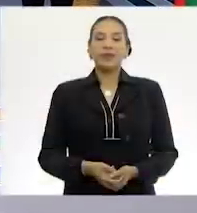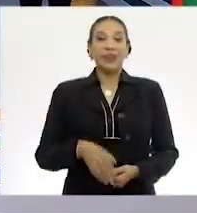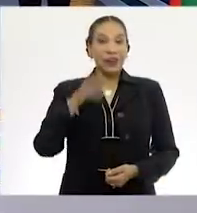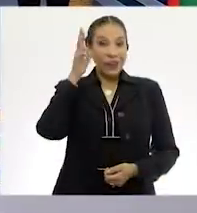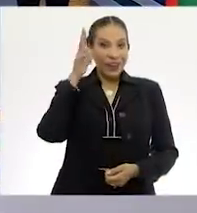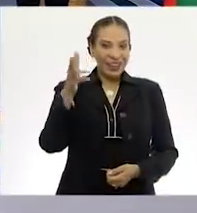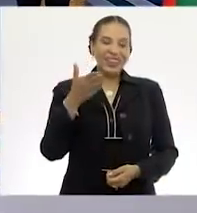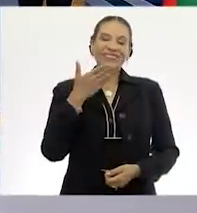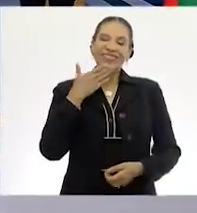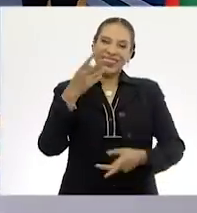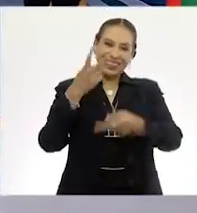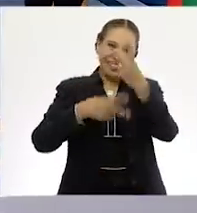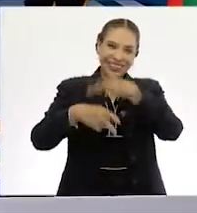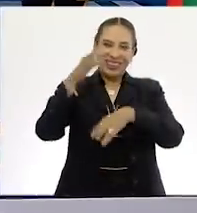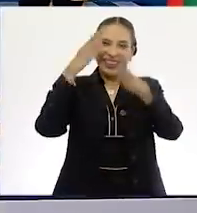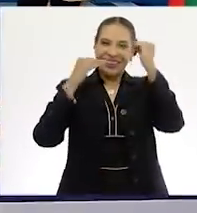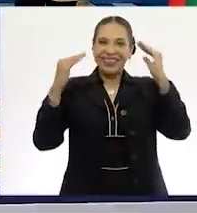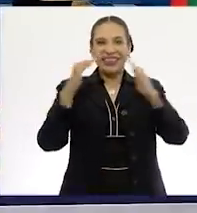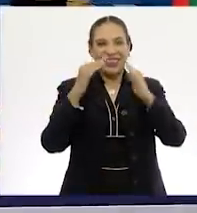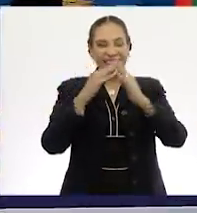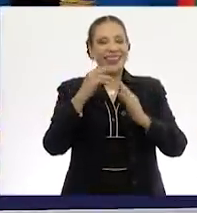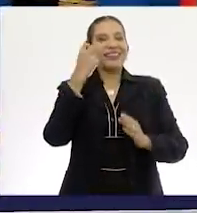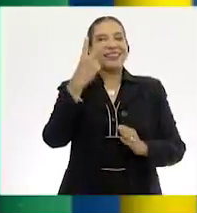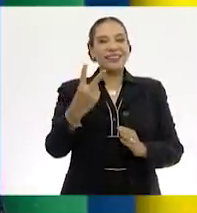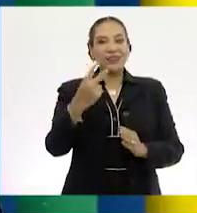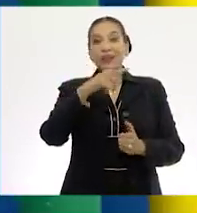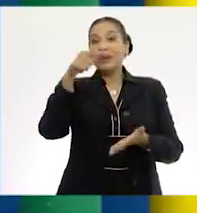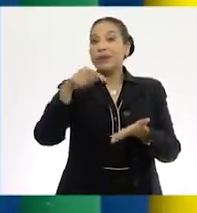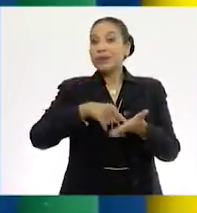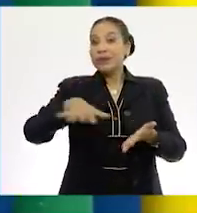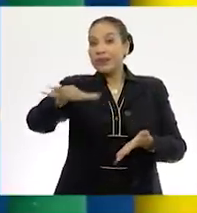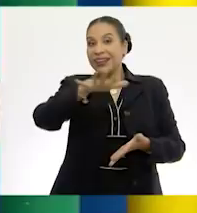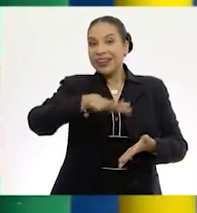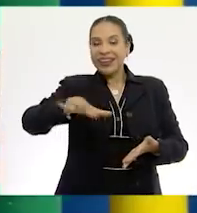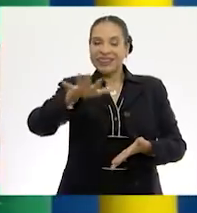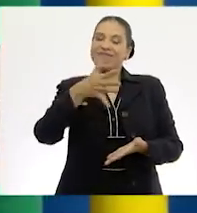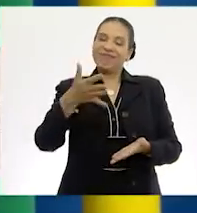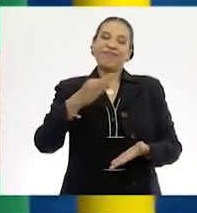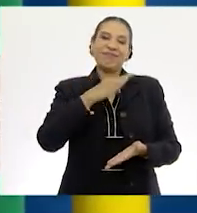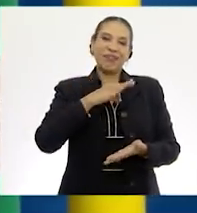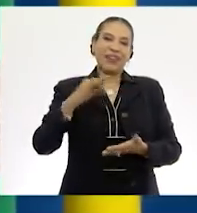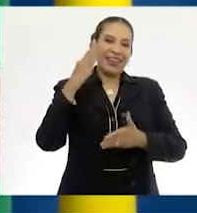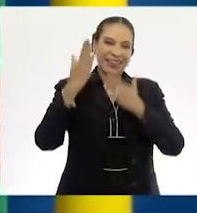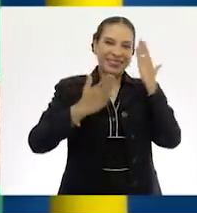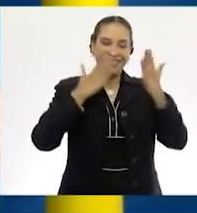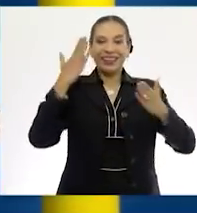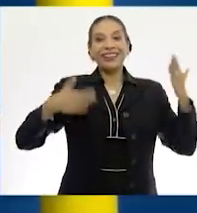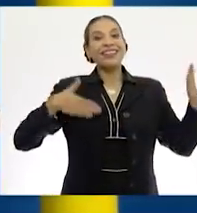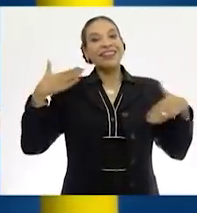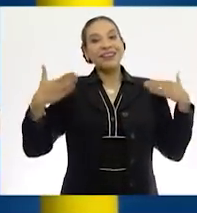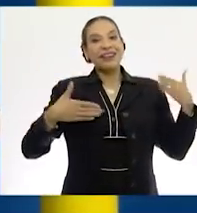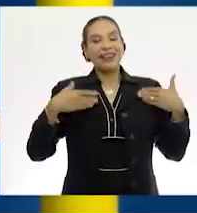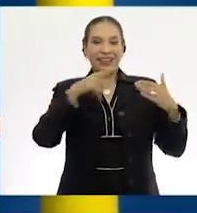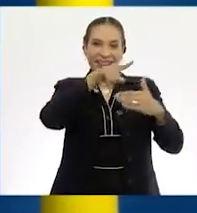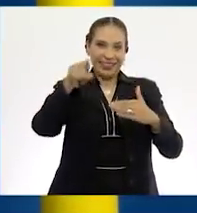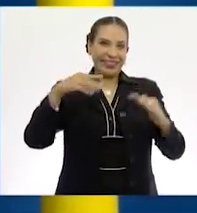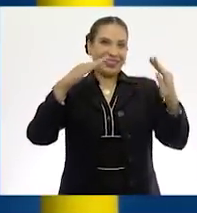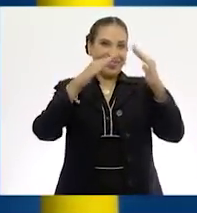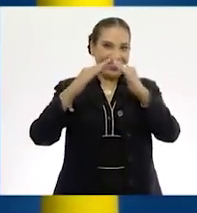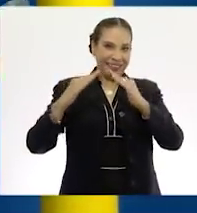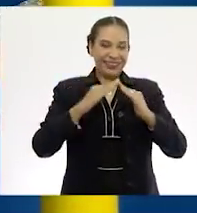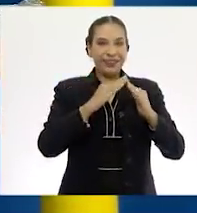Hola, les damos la bienvenida a Aprende en Casa 2, un espacio en el que vamos a poder estudiar y divertirnos desde nuestros